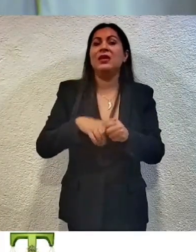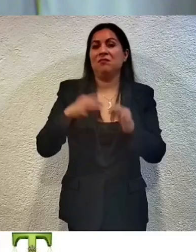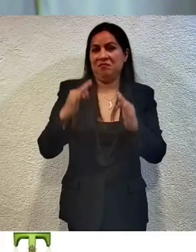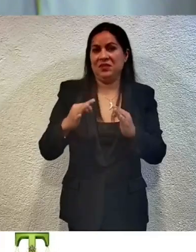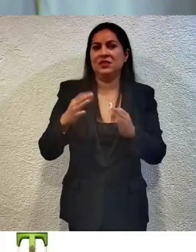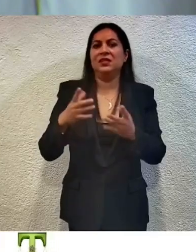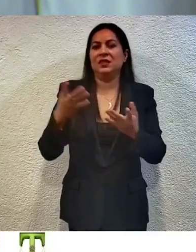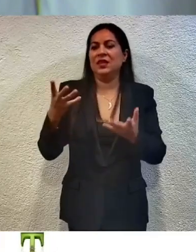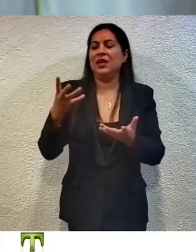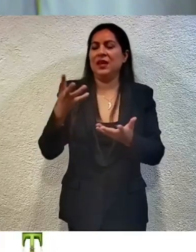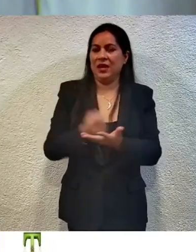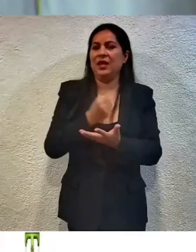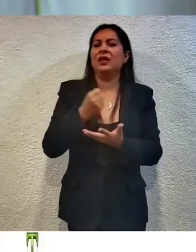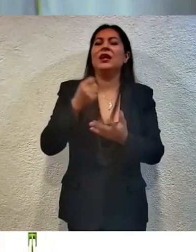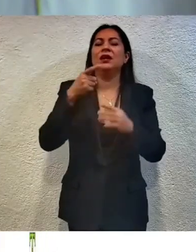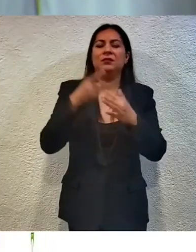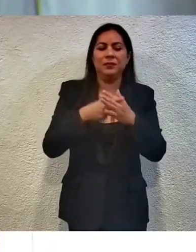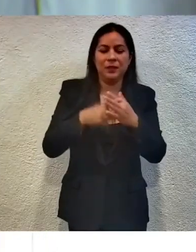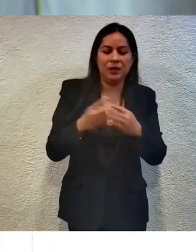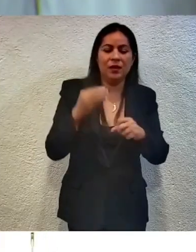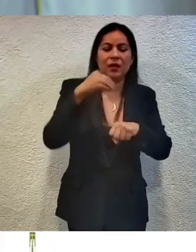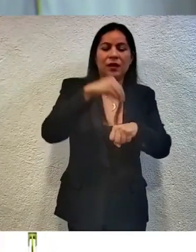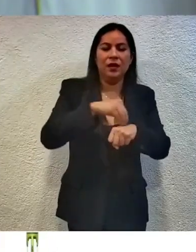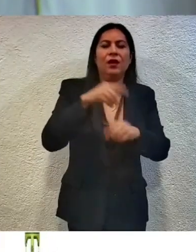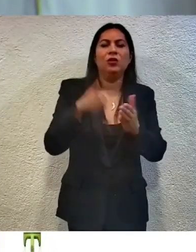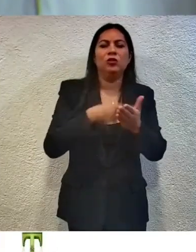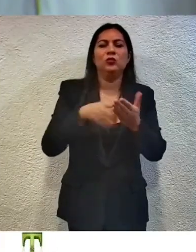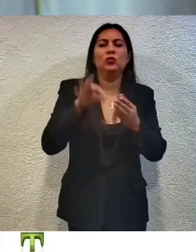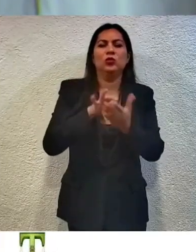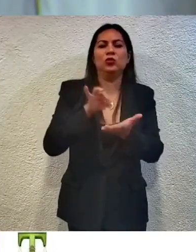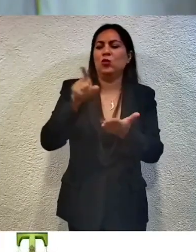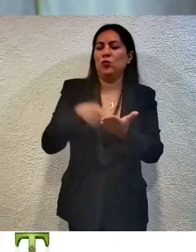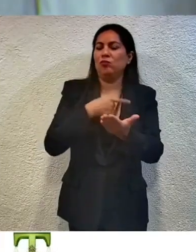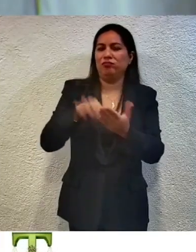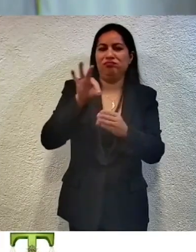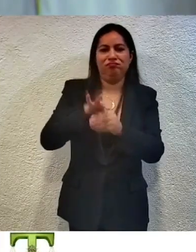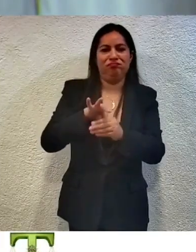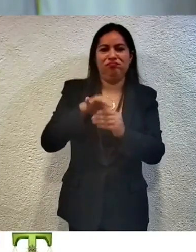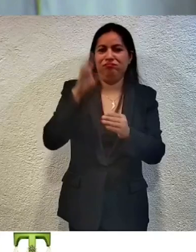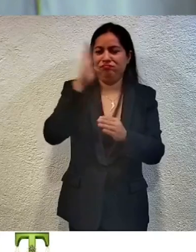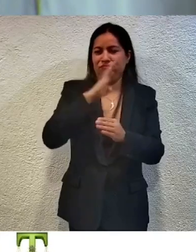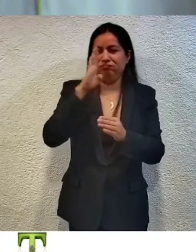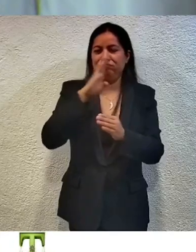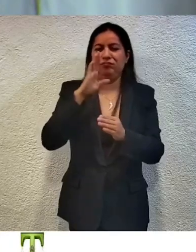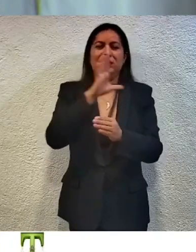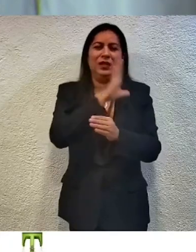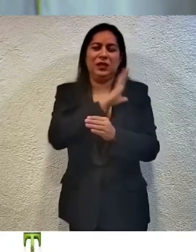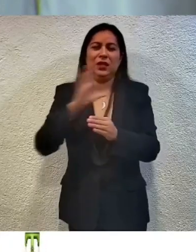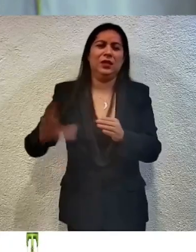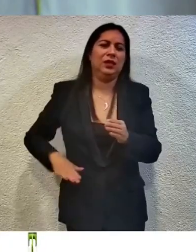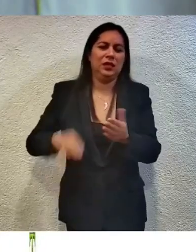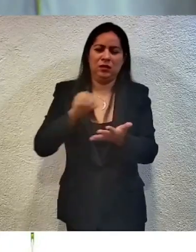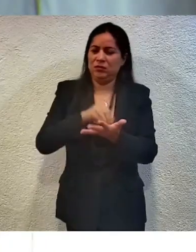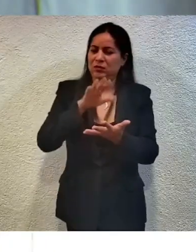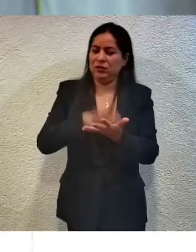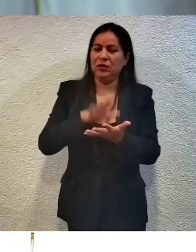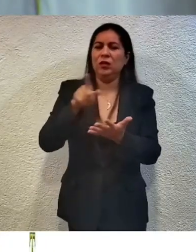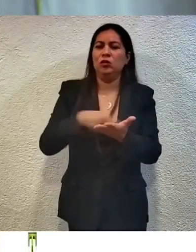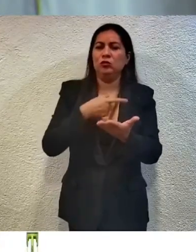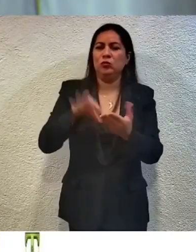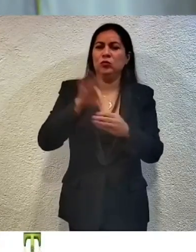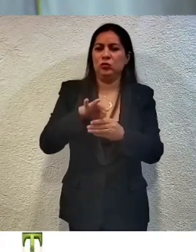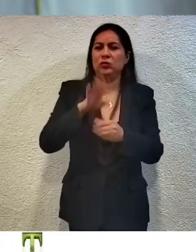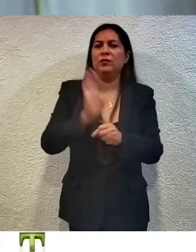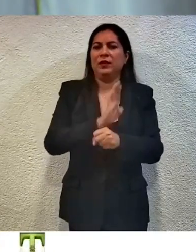obtiene deduciendo adicionalmente a los votos nulos y a favor de candidatos no registrados, los votos a favor